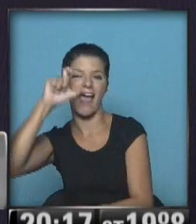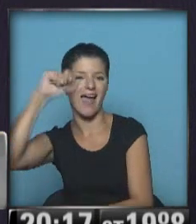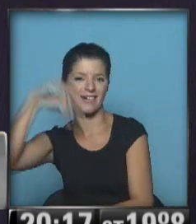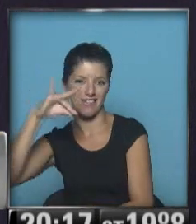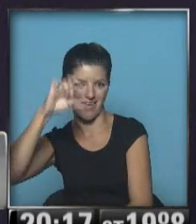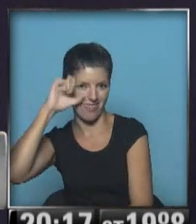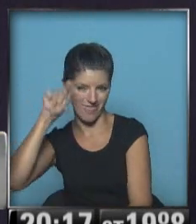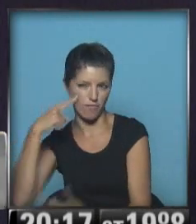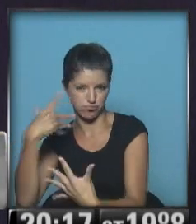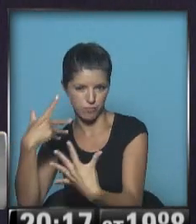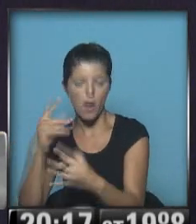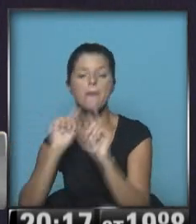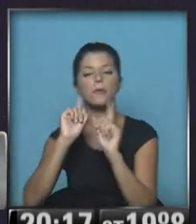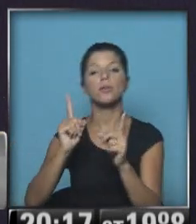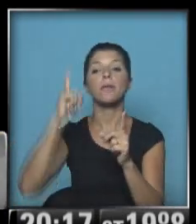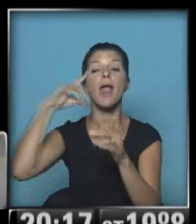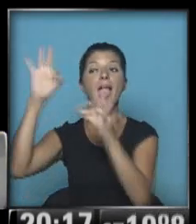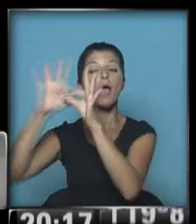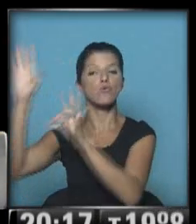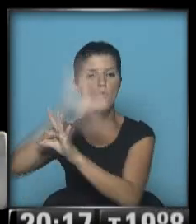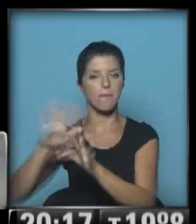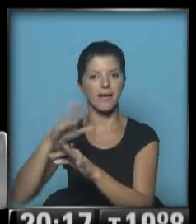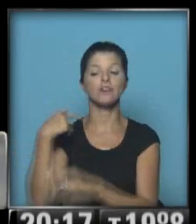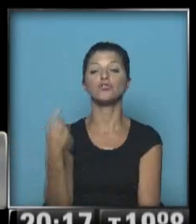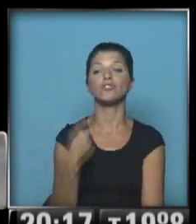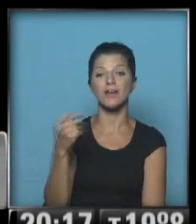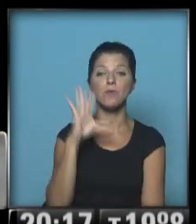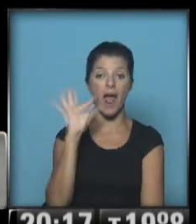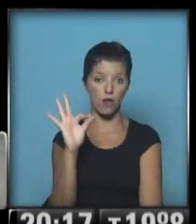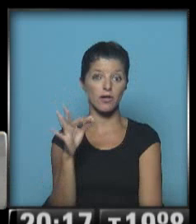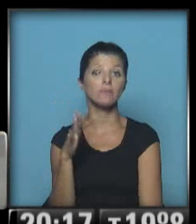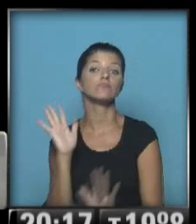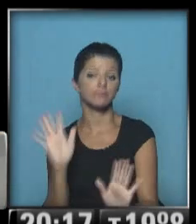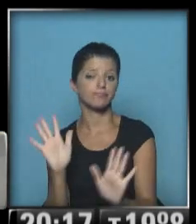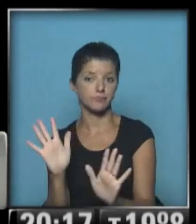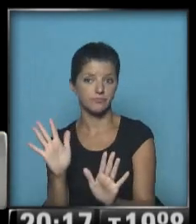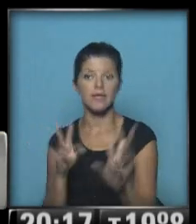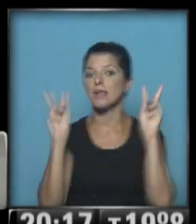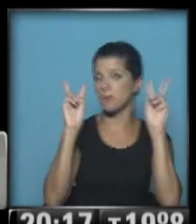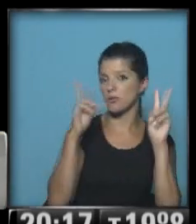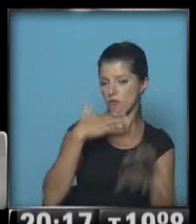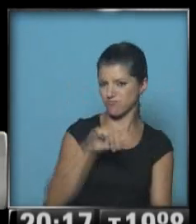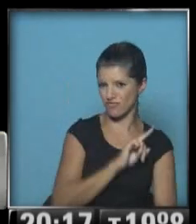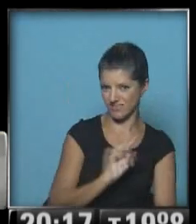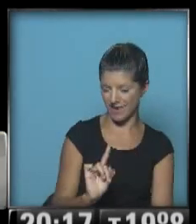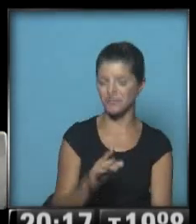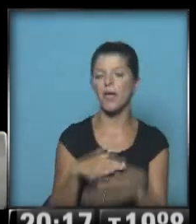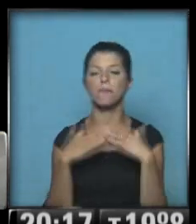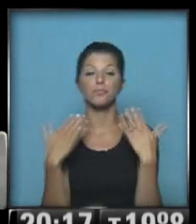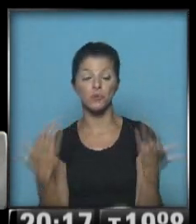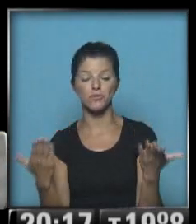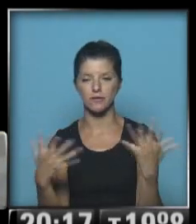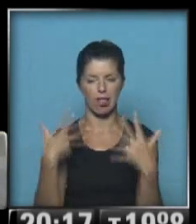y aparte para los europeos especialmente el socialismo es algo entendible y el peronismo no con lo cual hay una gran